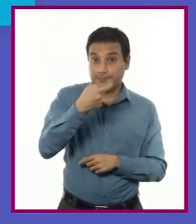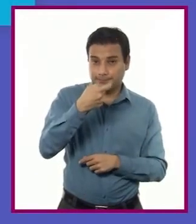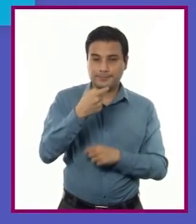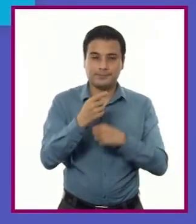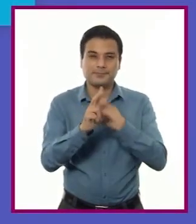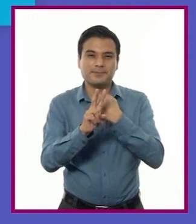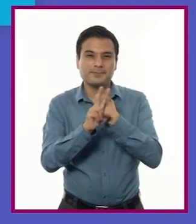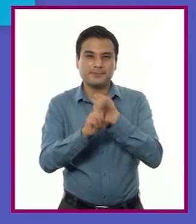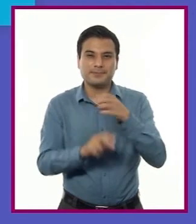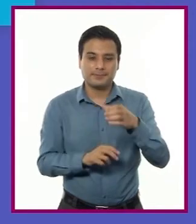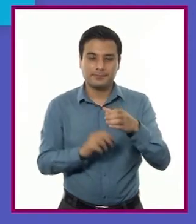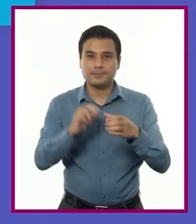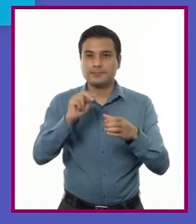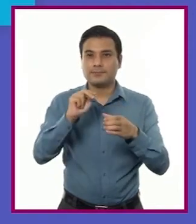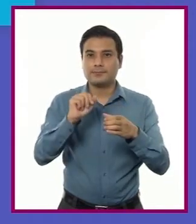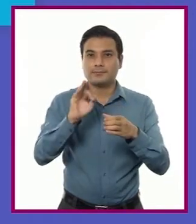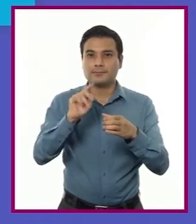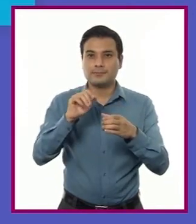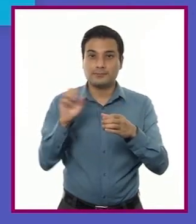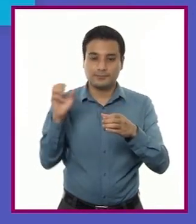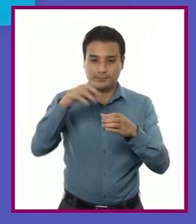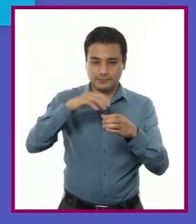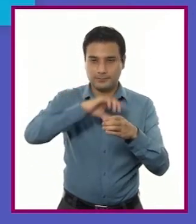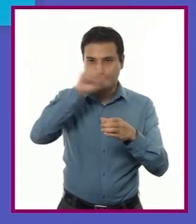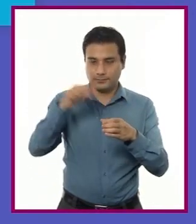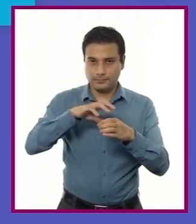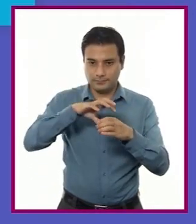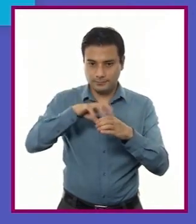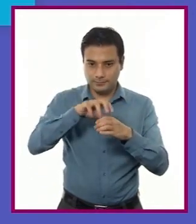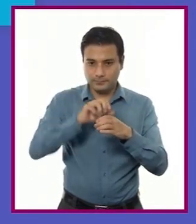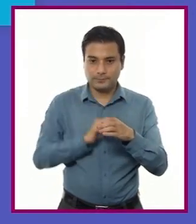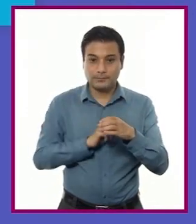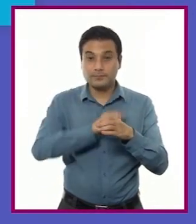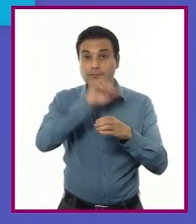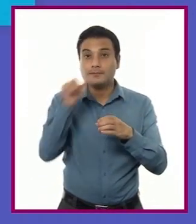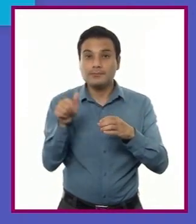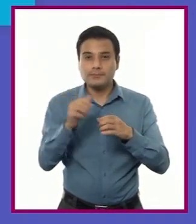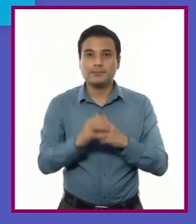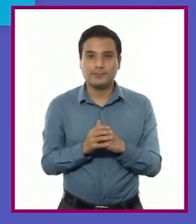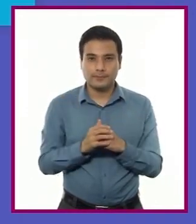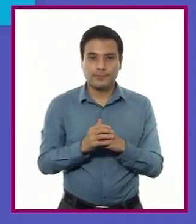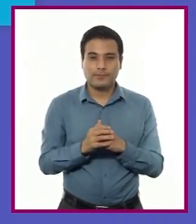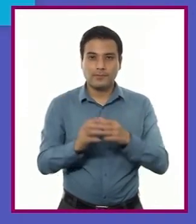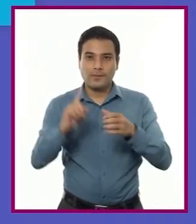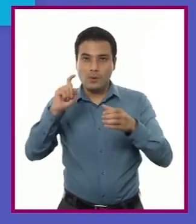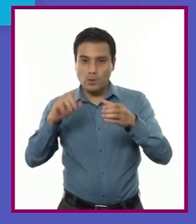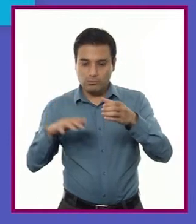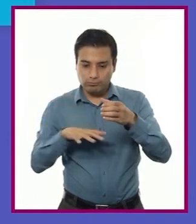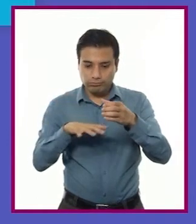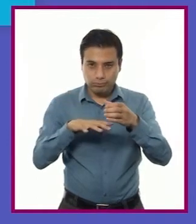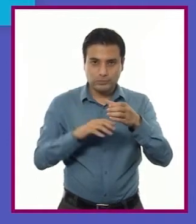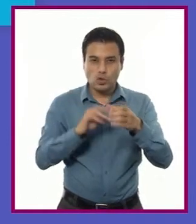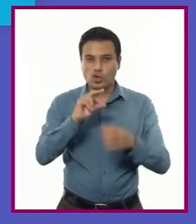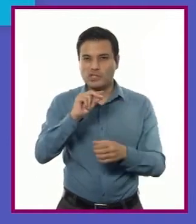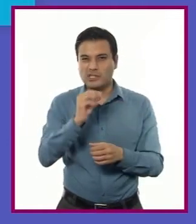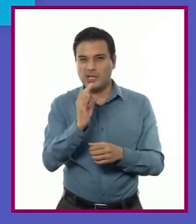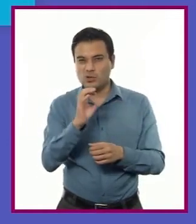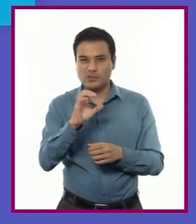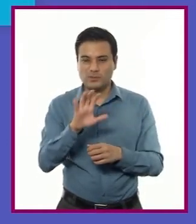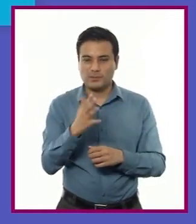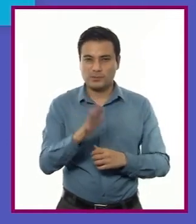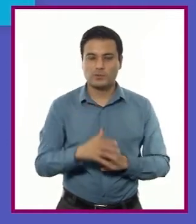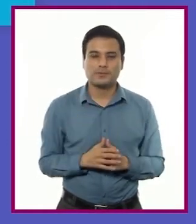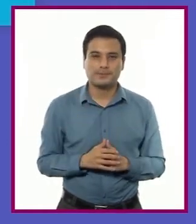una bolita de naftalina y tapamos el frasco. Posteriormente lo pusimos a baño María hasta alcanzar unos 80 grados